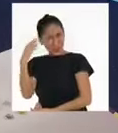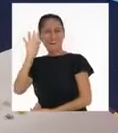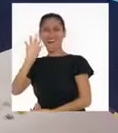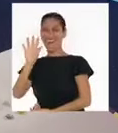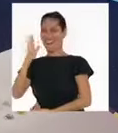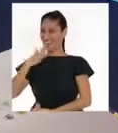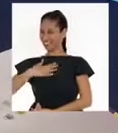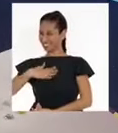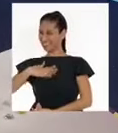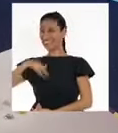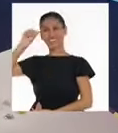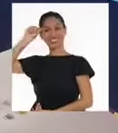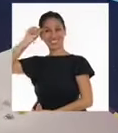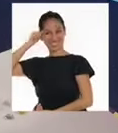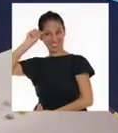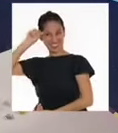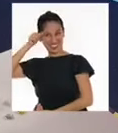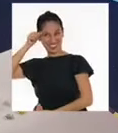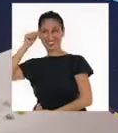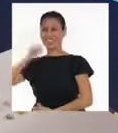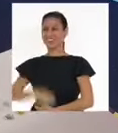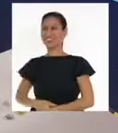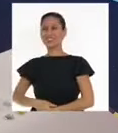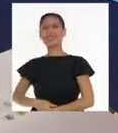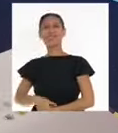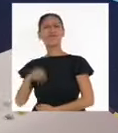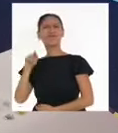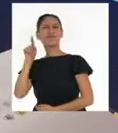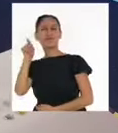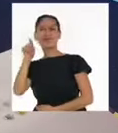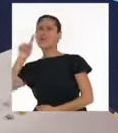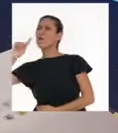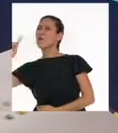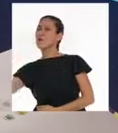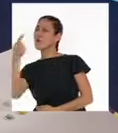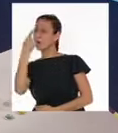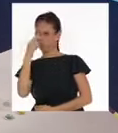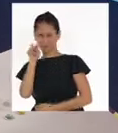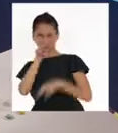recordar! ¿Qué fue lo primero que hicimos?